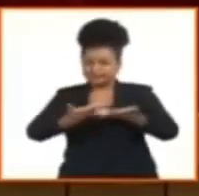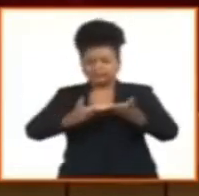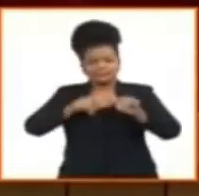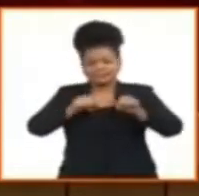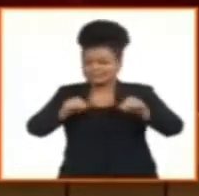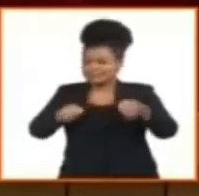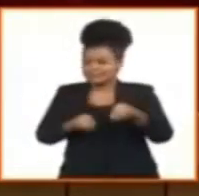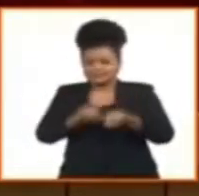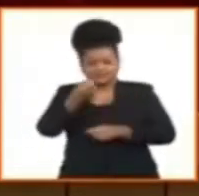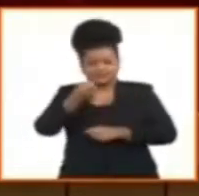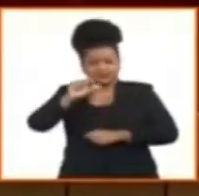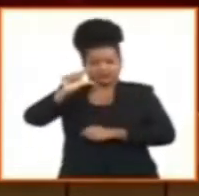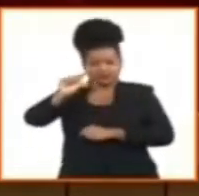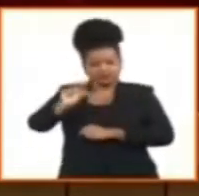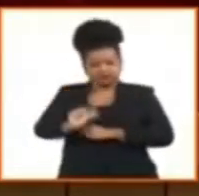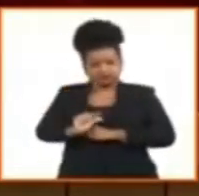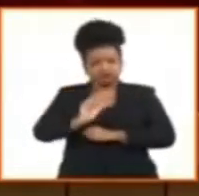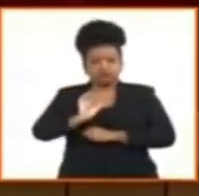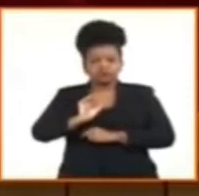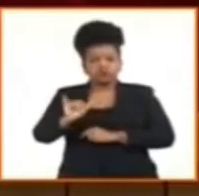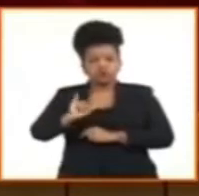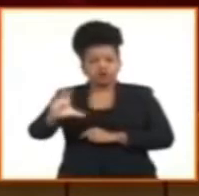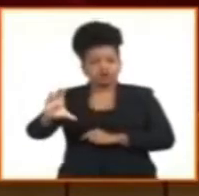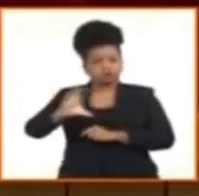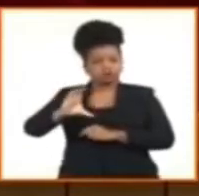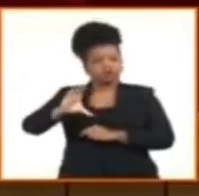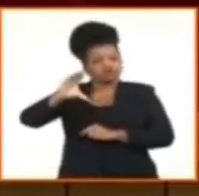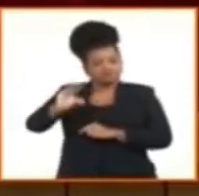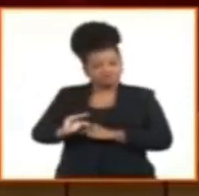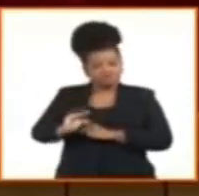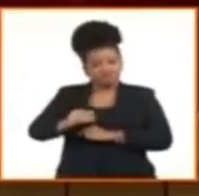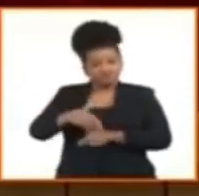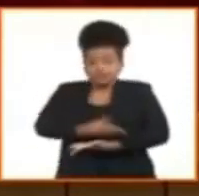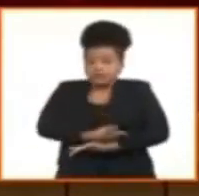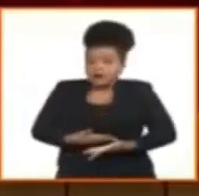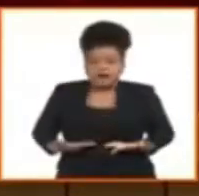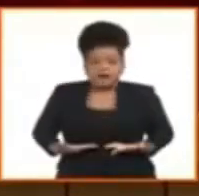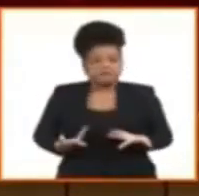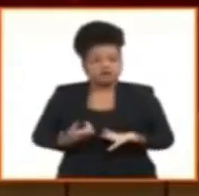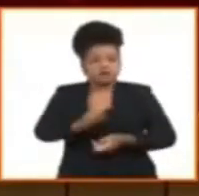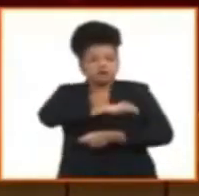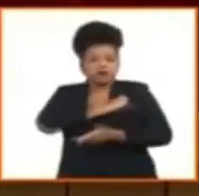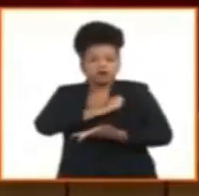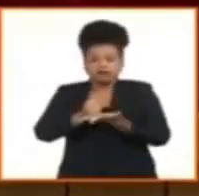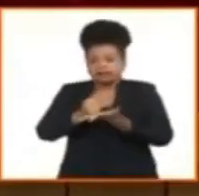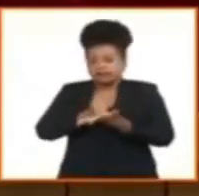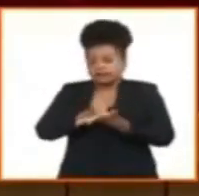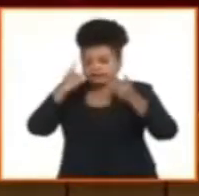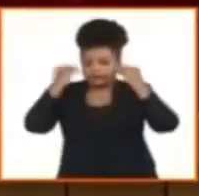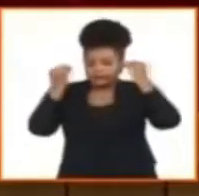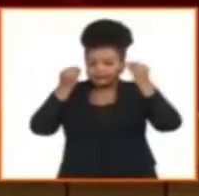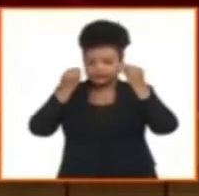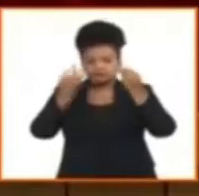recursos financieros y los salarios reales, provocar hambre, desesperación y derrocamiento del